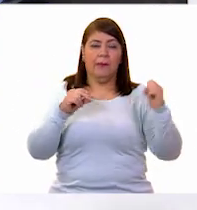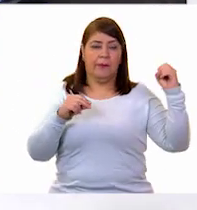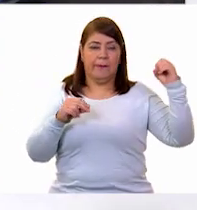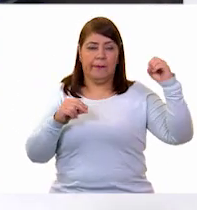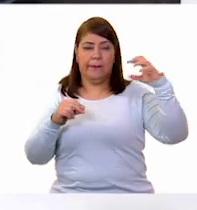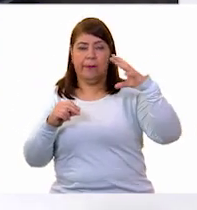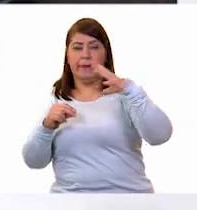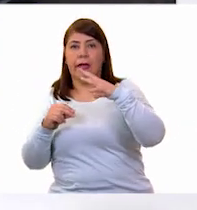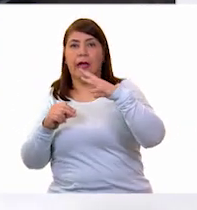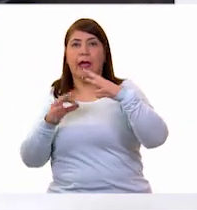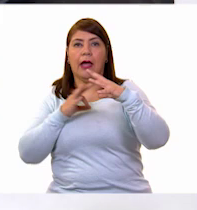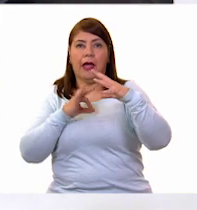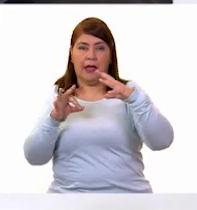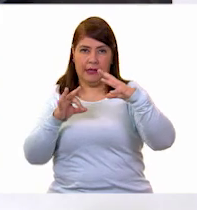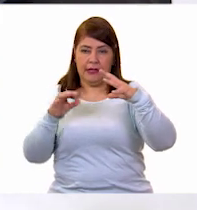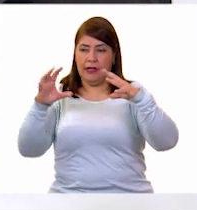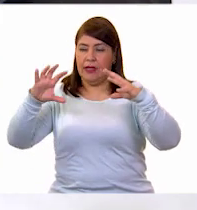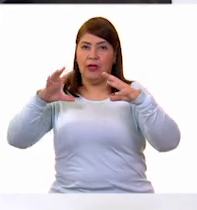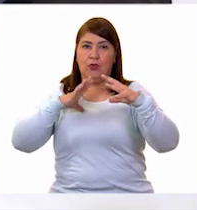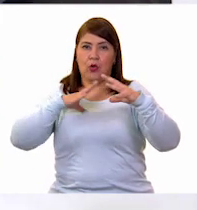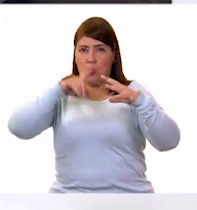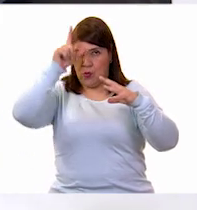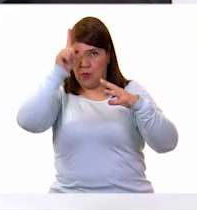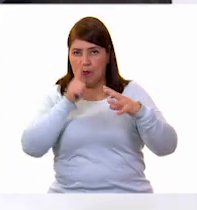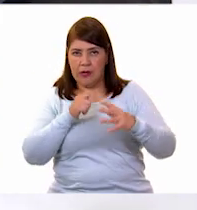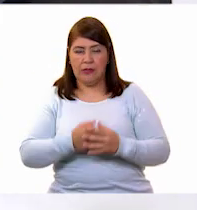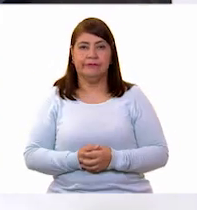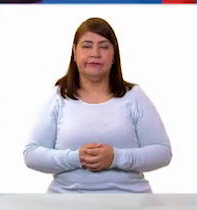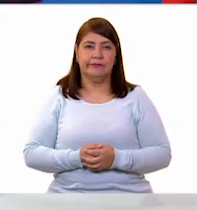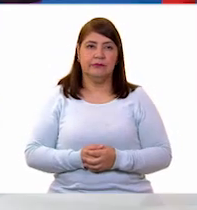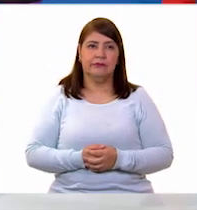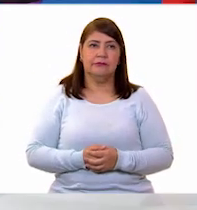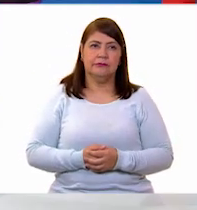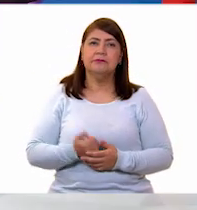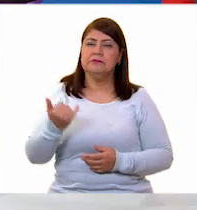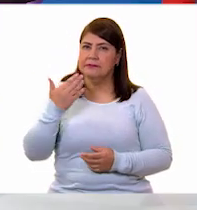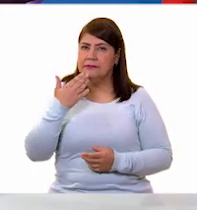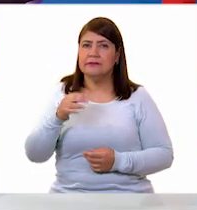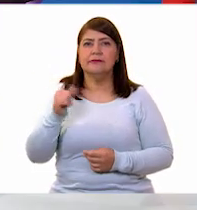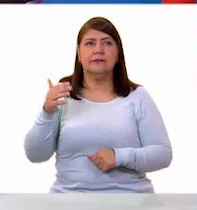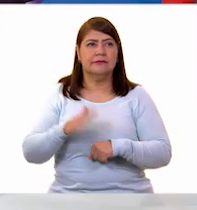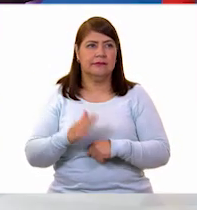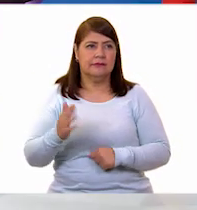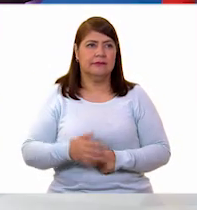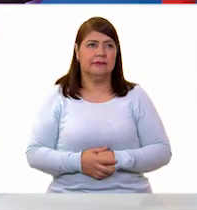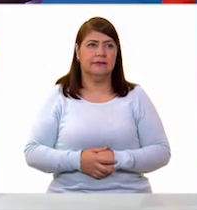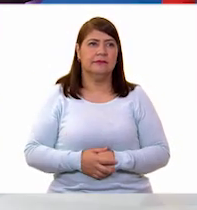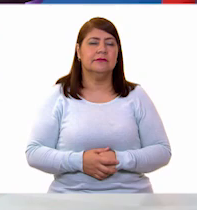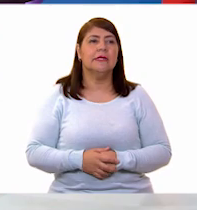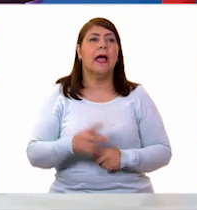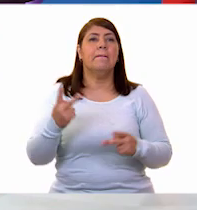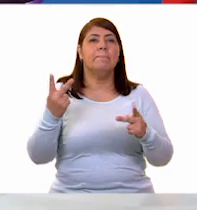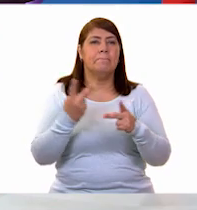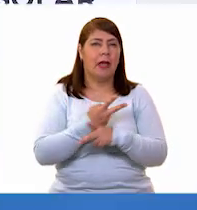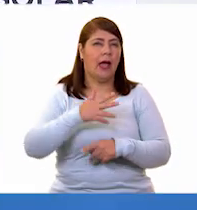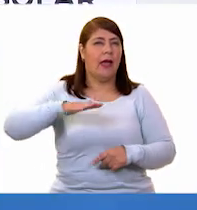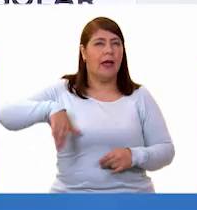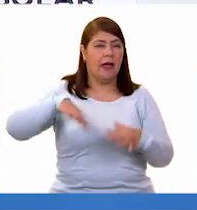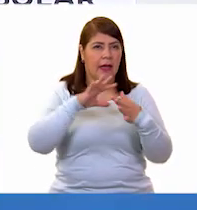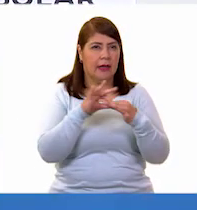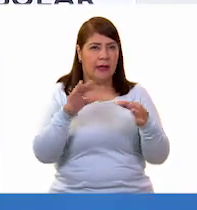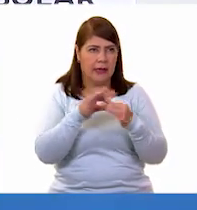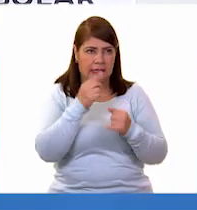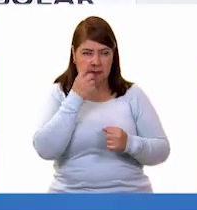nuestra Tierra. Pero entonces, fíjate. Digo, ahí. Nuestra Luna. Muy bien. ¿Qué más? Y entonces, lo que habíamos dicho es